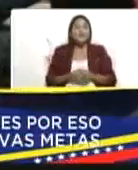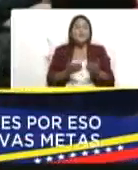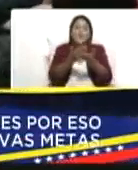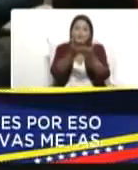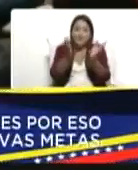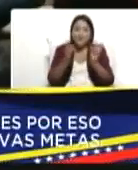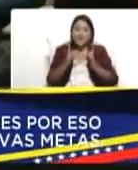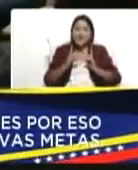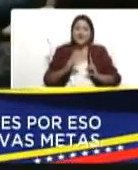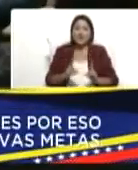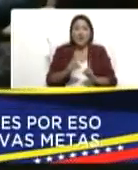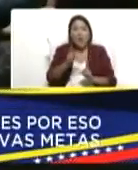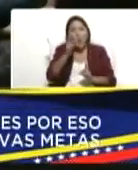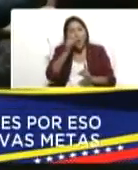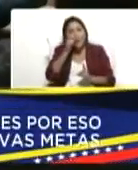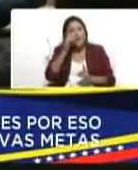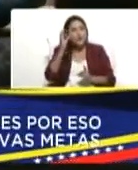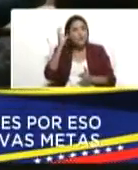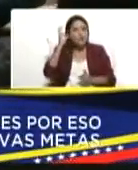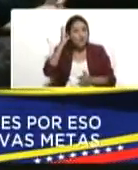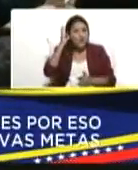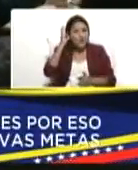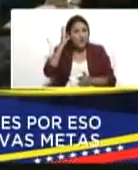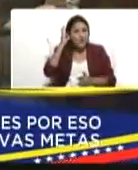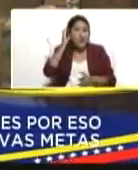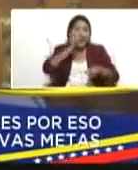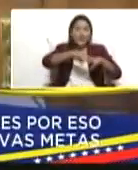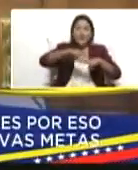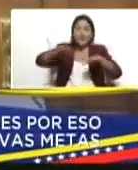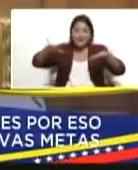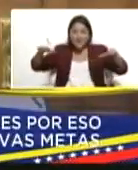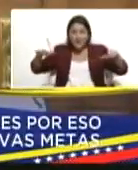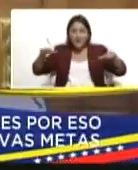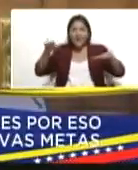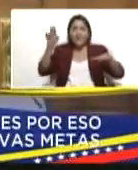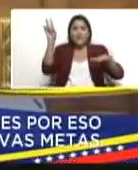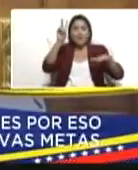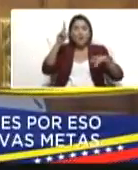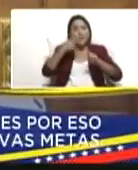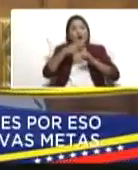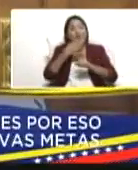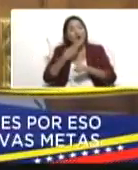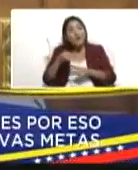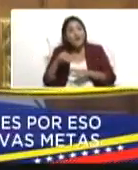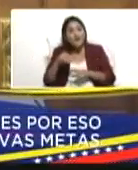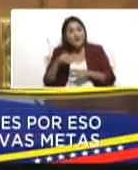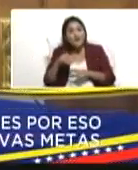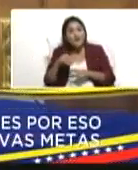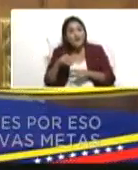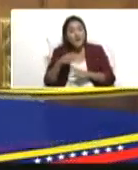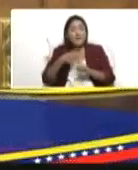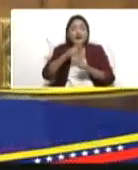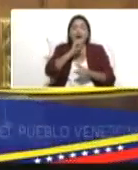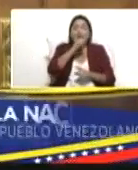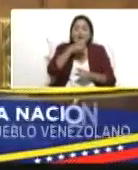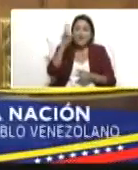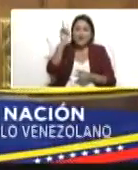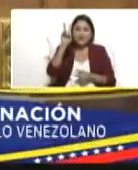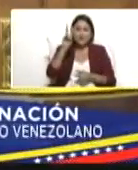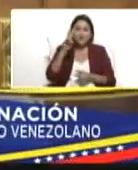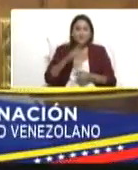a todos los hombres y mujeres a los niños y niñas a a los jóvenes a las abuelas y abuelos de esta